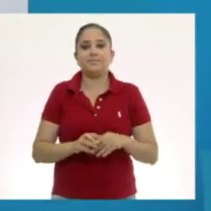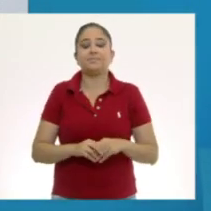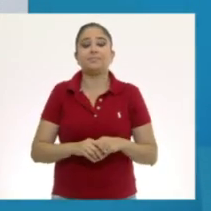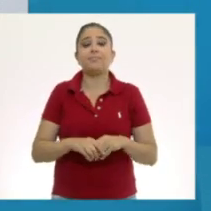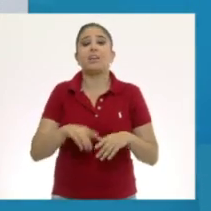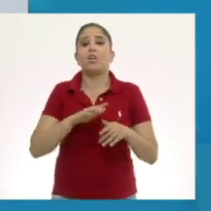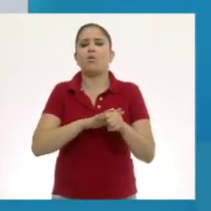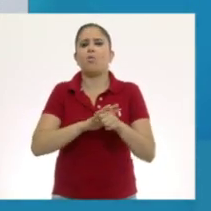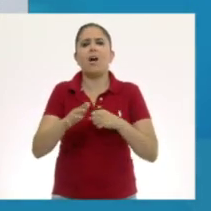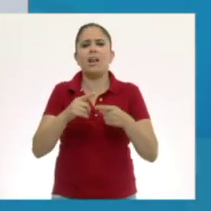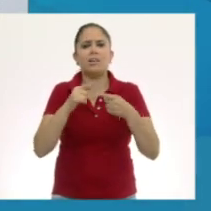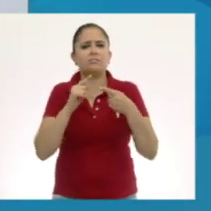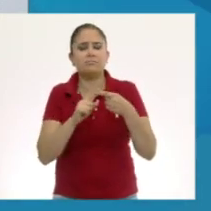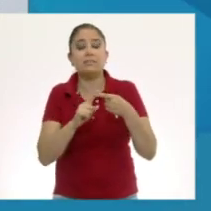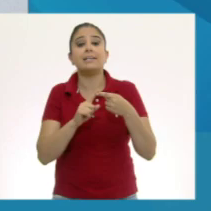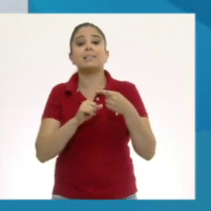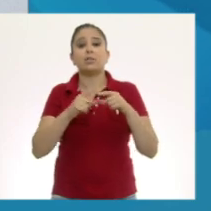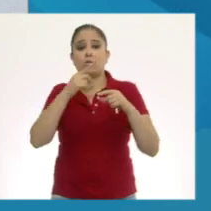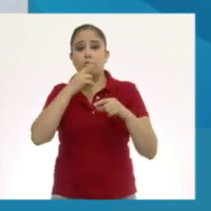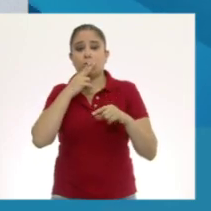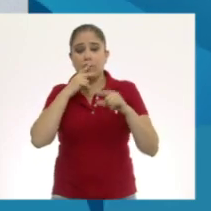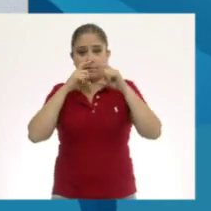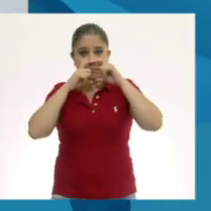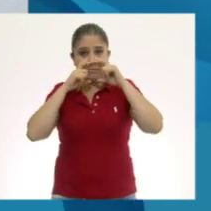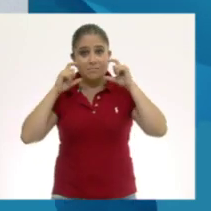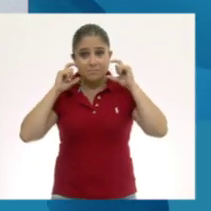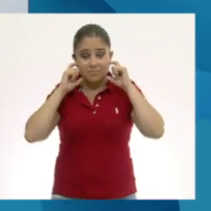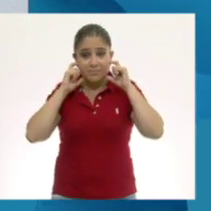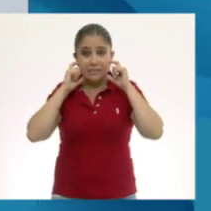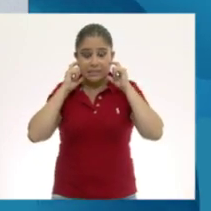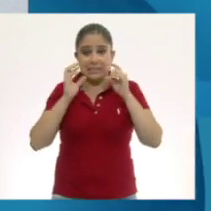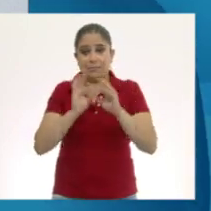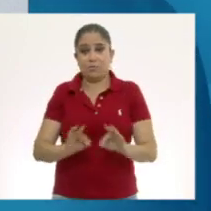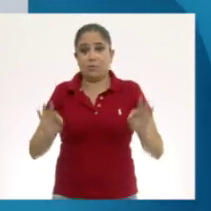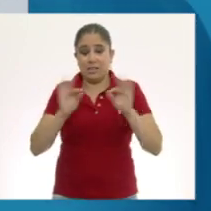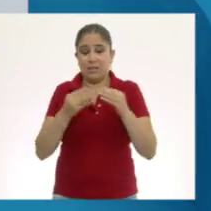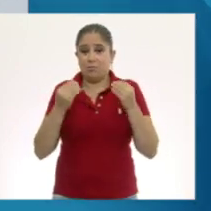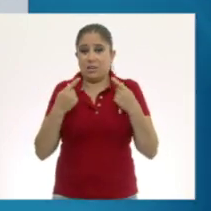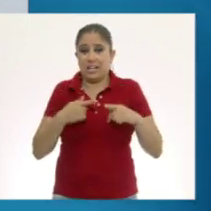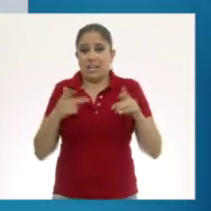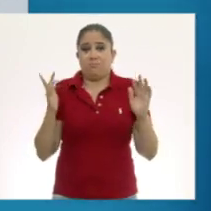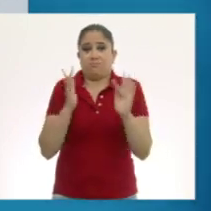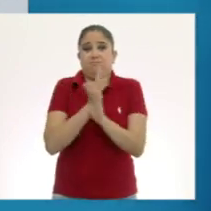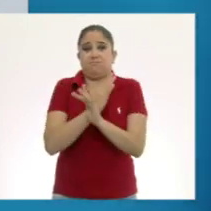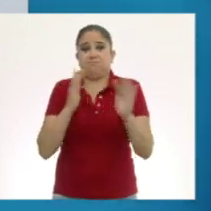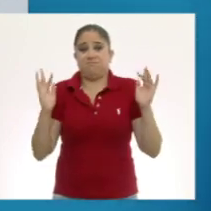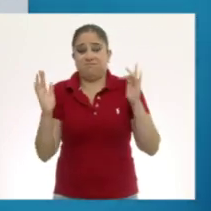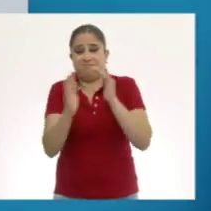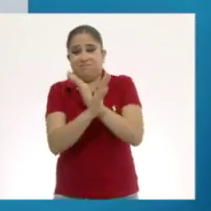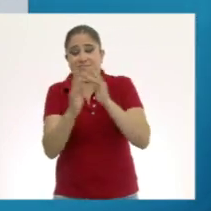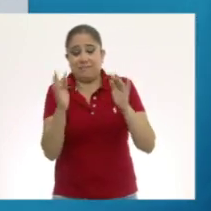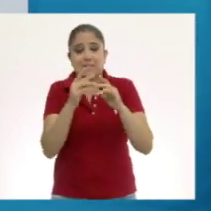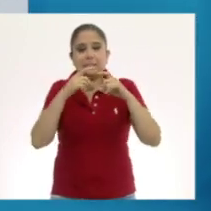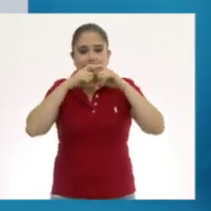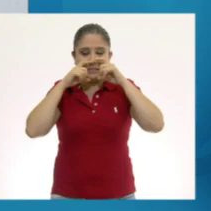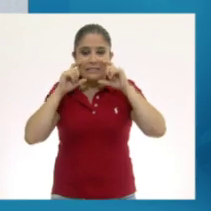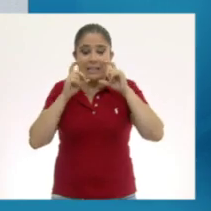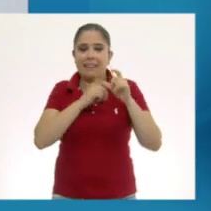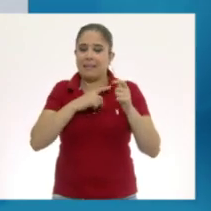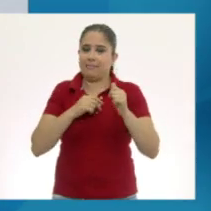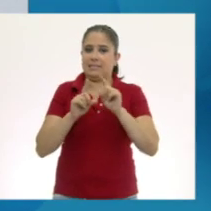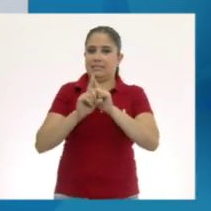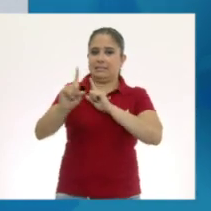Una de ellas es utilizar el cubrebocas cuando haya mucha gente alrededor y también mantener la